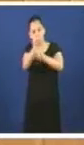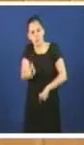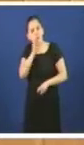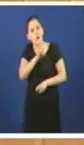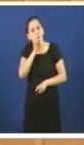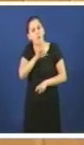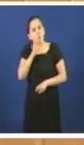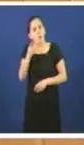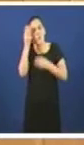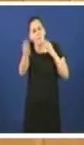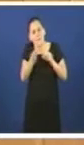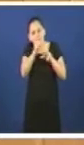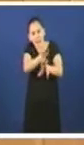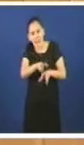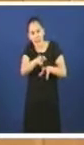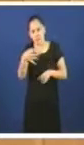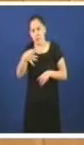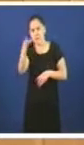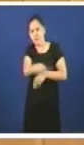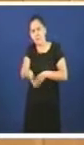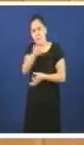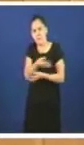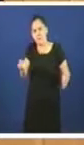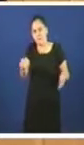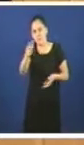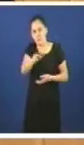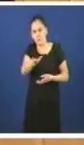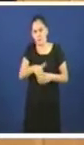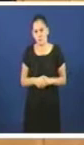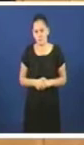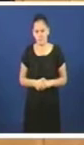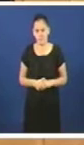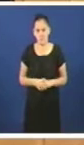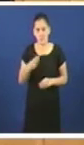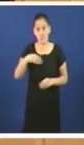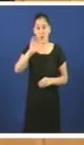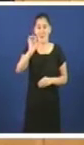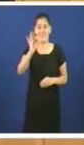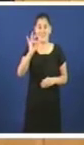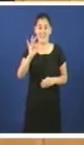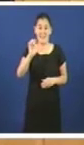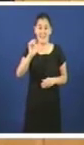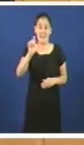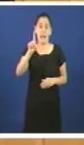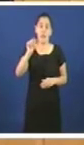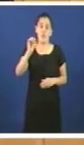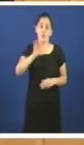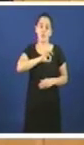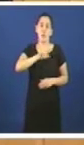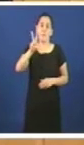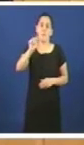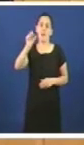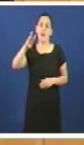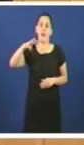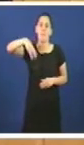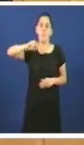que lo agregó piña que entender lo que existe la cndh daniel castelao señor dyn esperemos que en